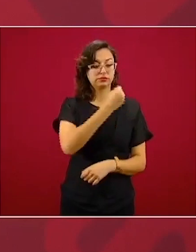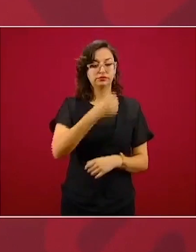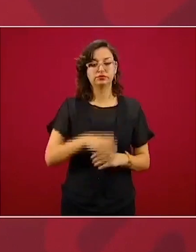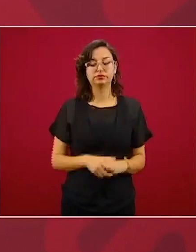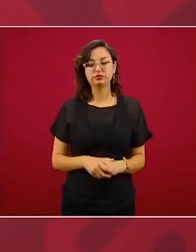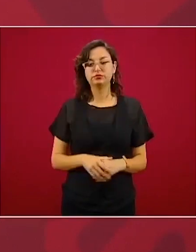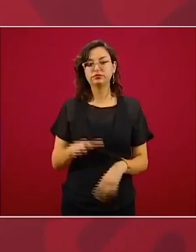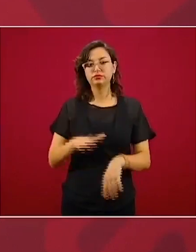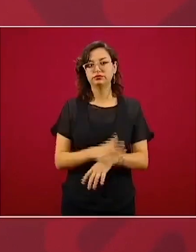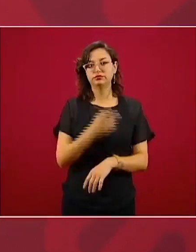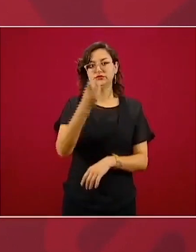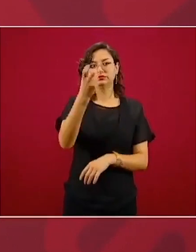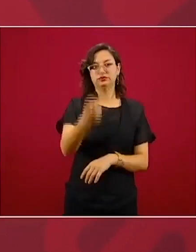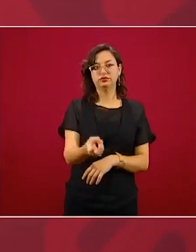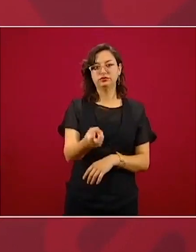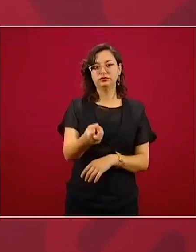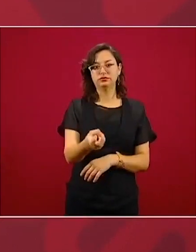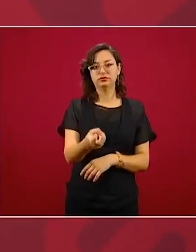Entonces, por eso